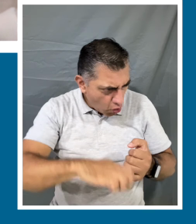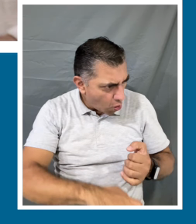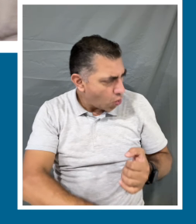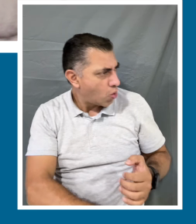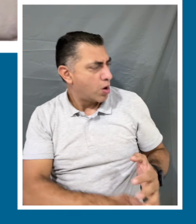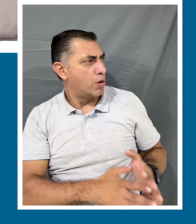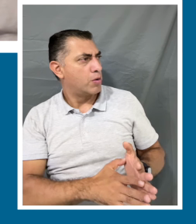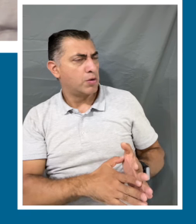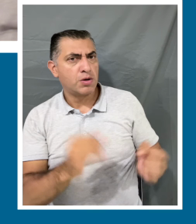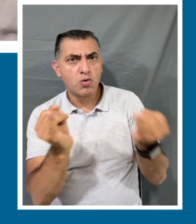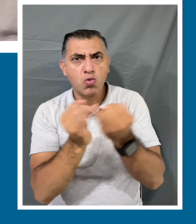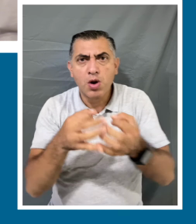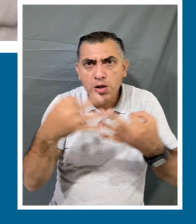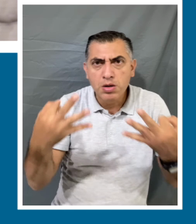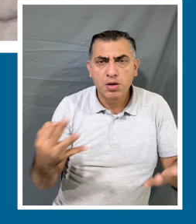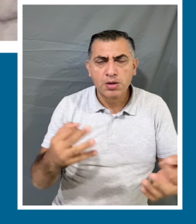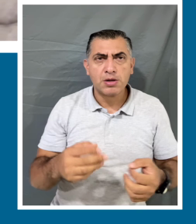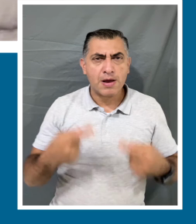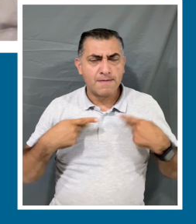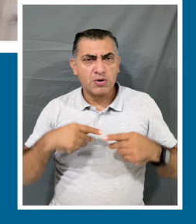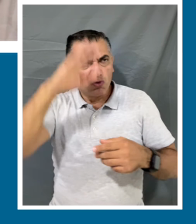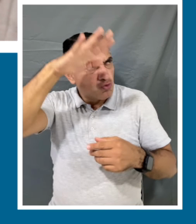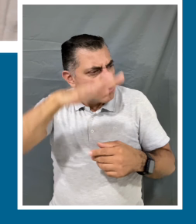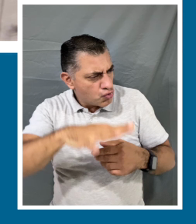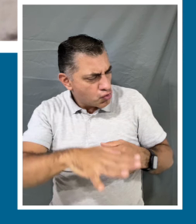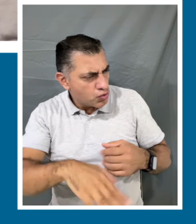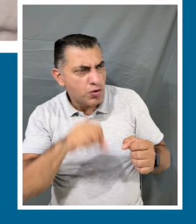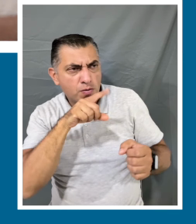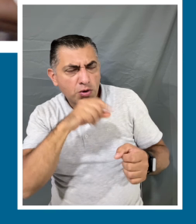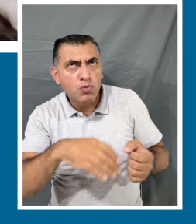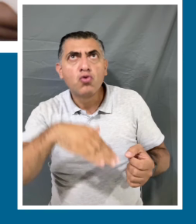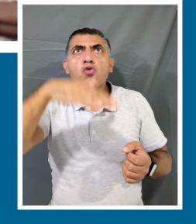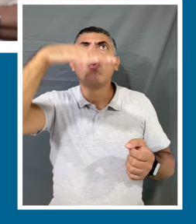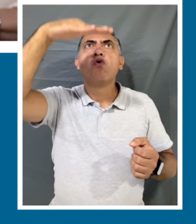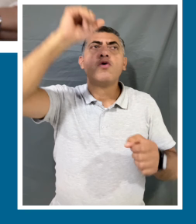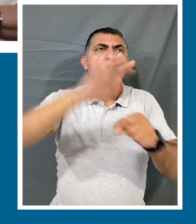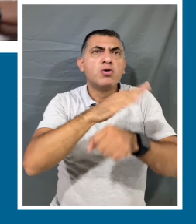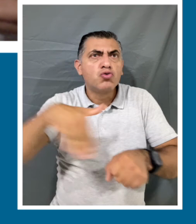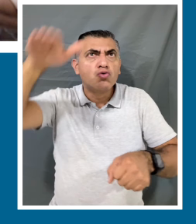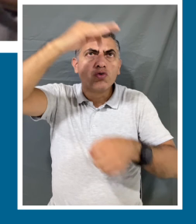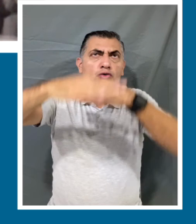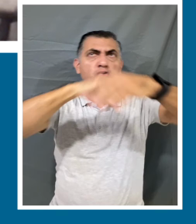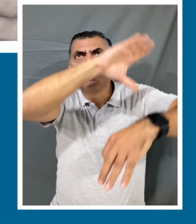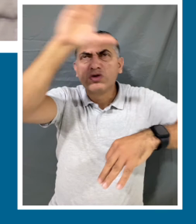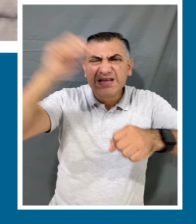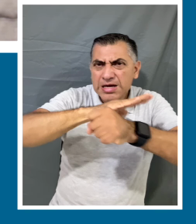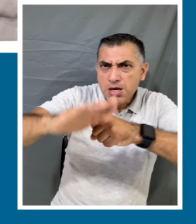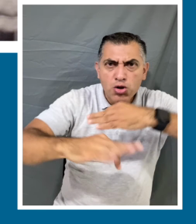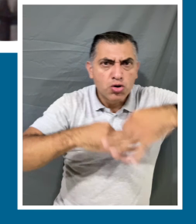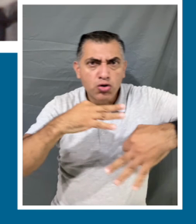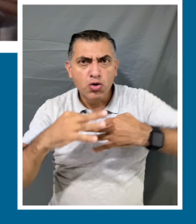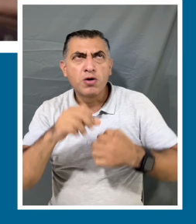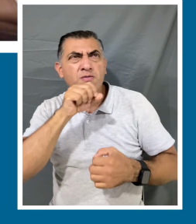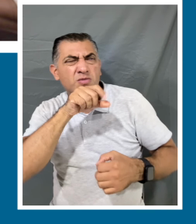bajas O sea a la tierra el que descendió es el mismo que ascendió por encima de todos los cielos para llenarlo todo